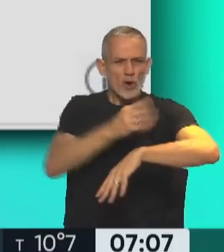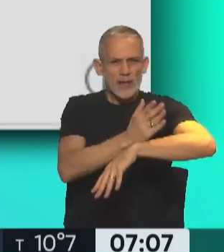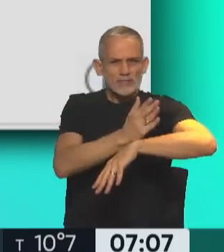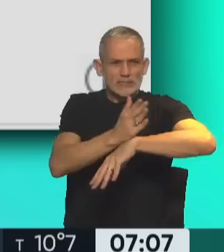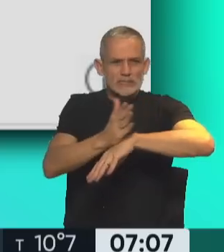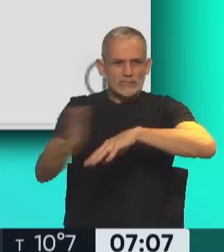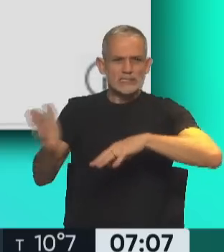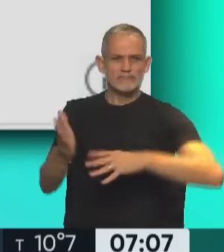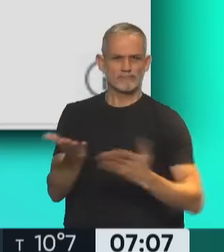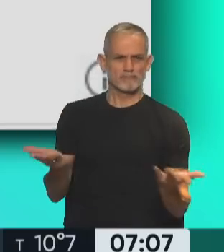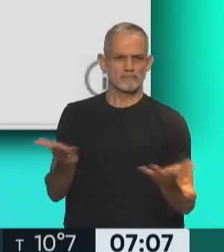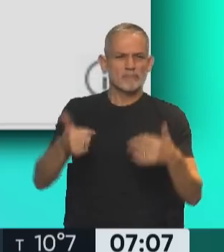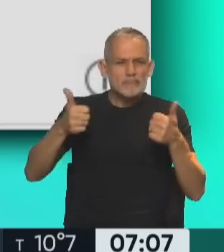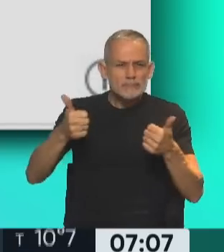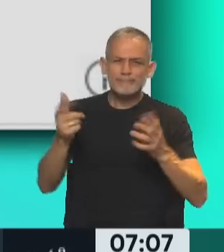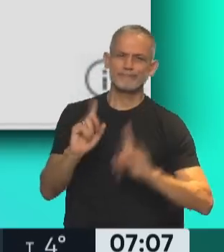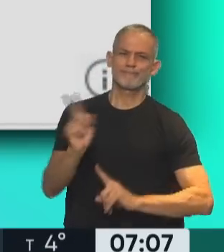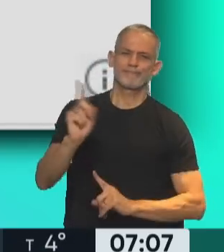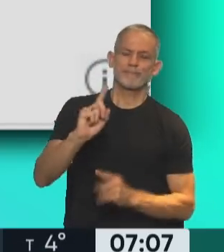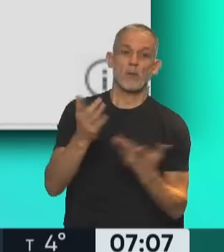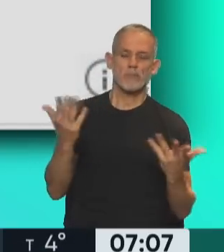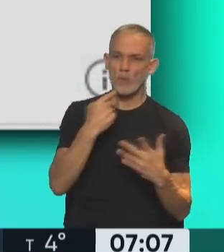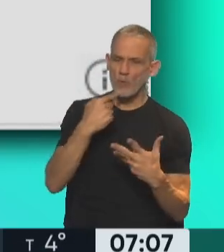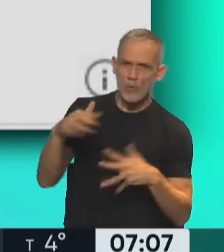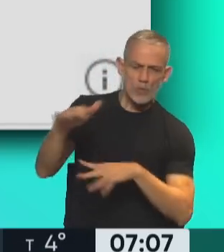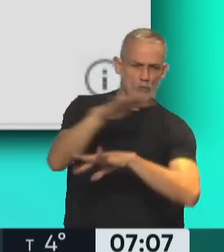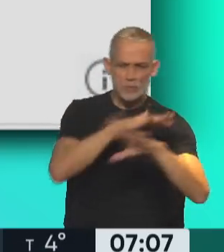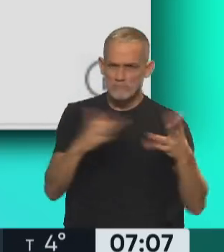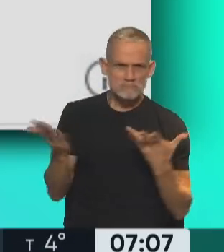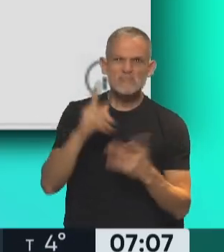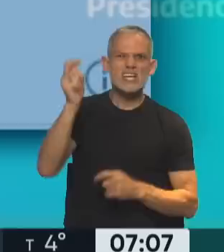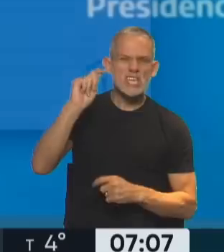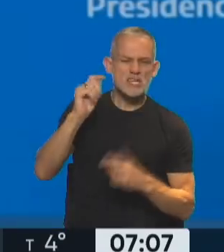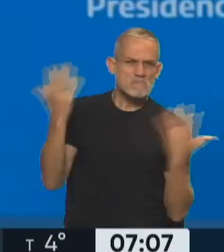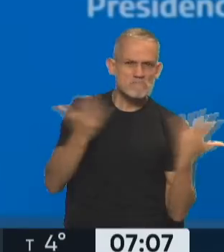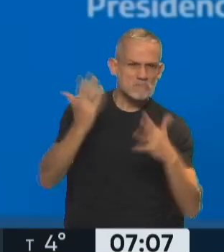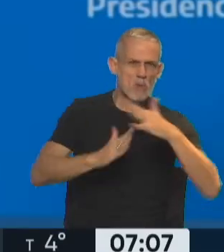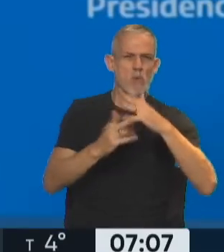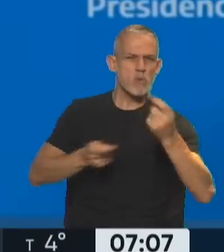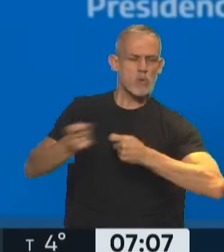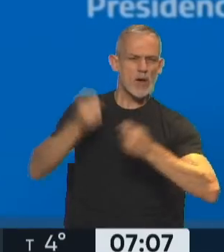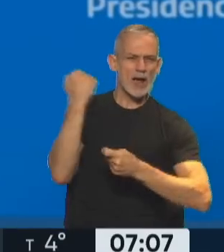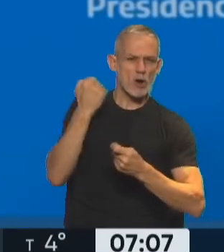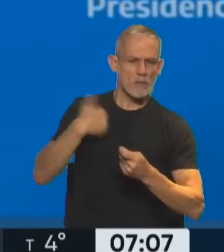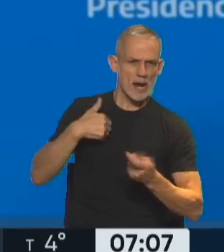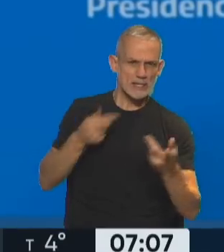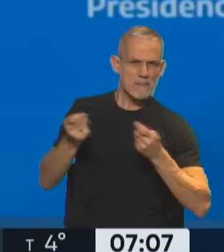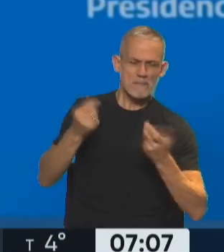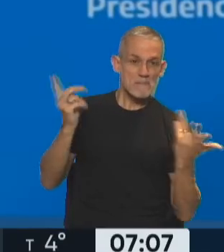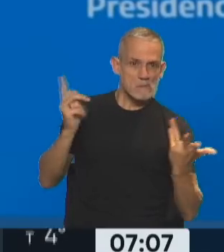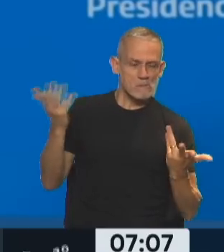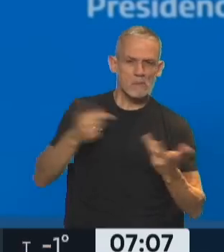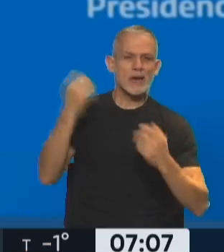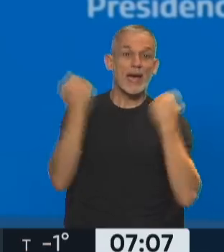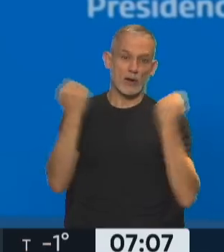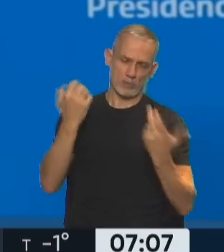realmente que no estuvieron buenas en la República Argentina por la incertidumbre que generaba no saber quién va a manejar los destinos de la economía del país, justamente donde la